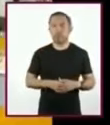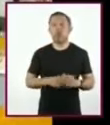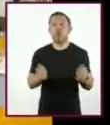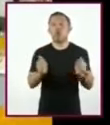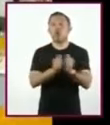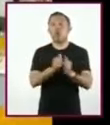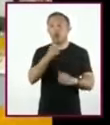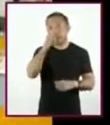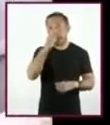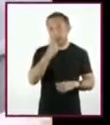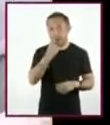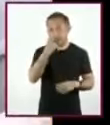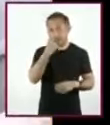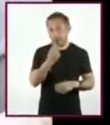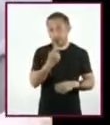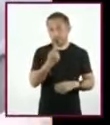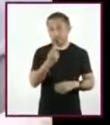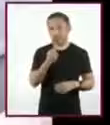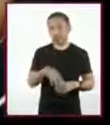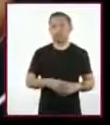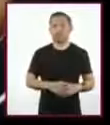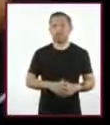ajo.